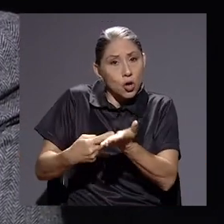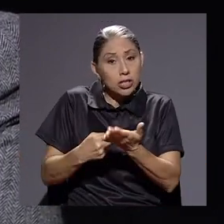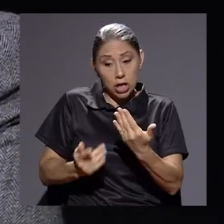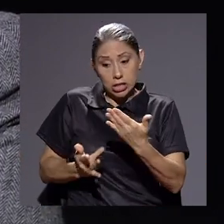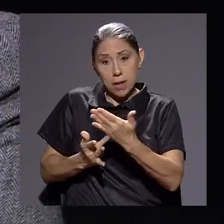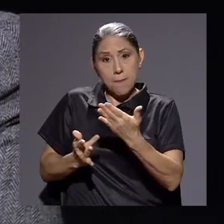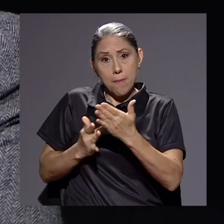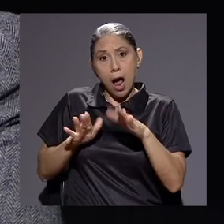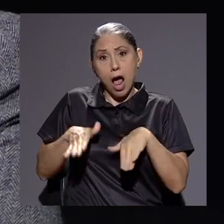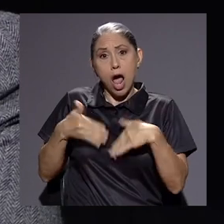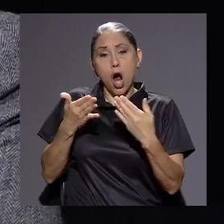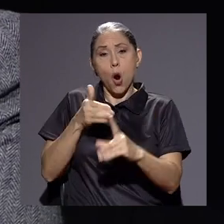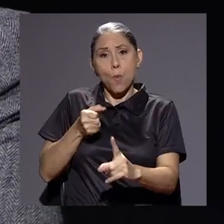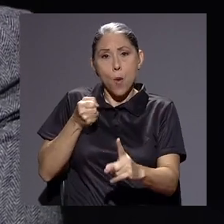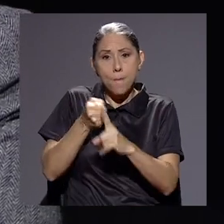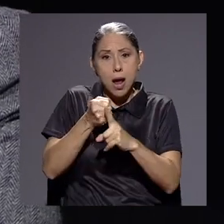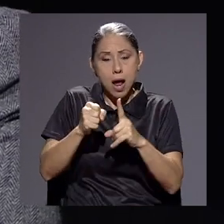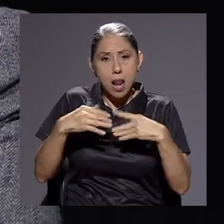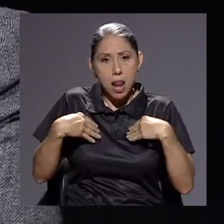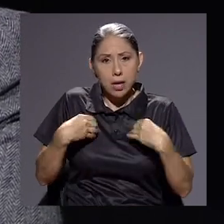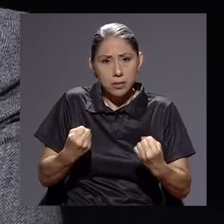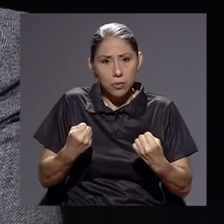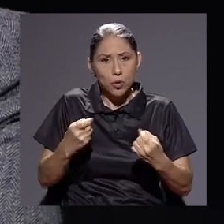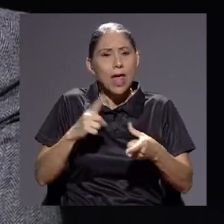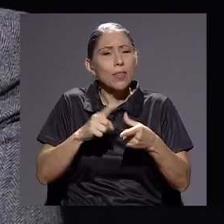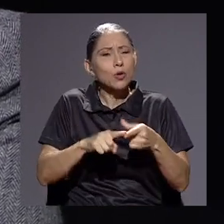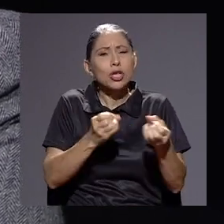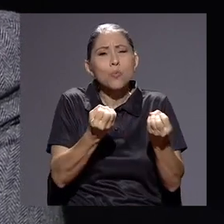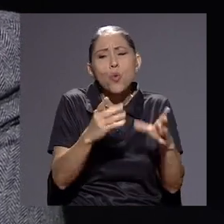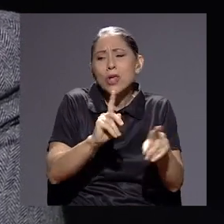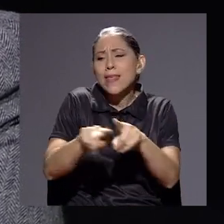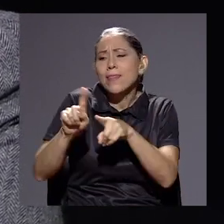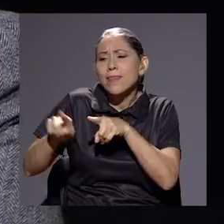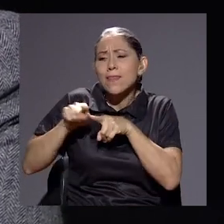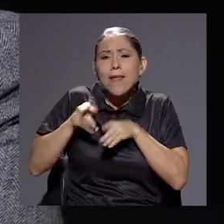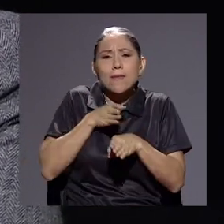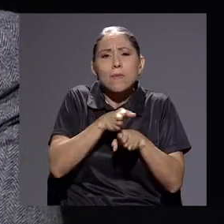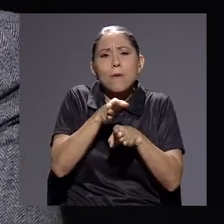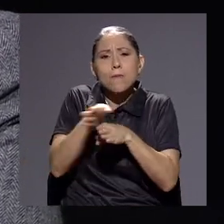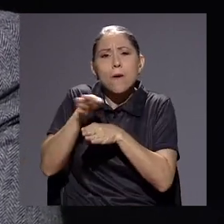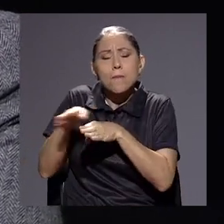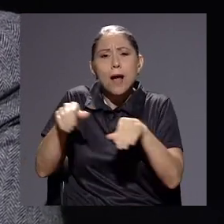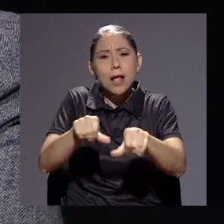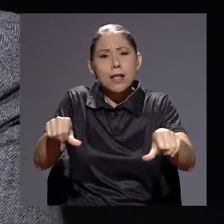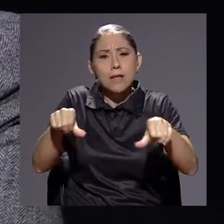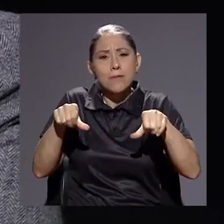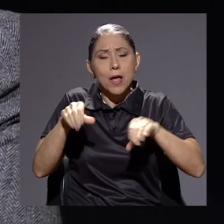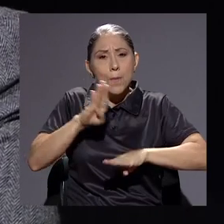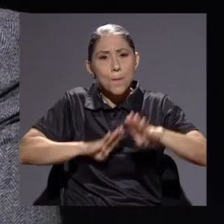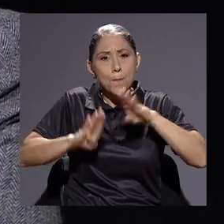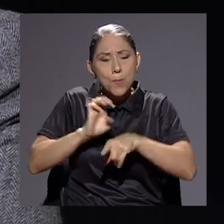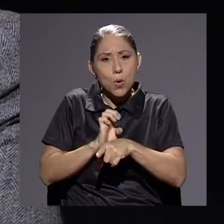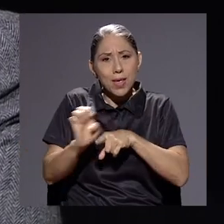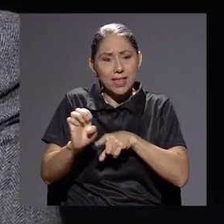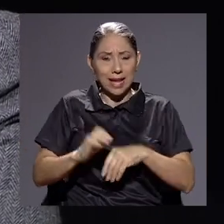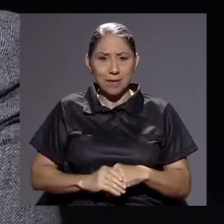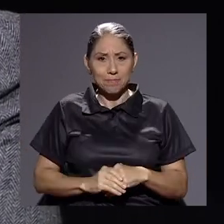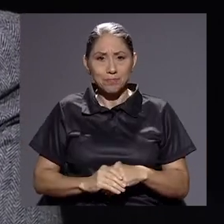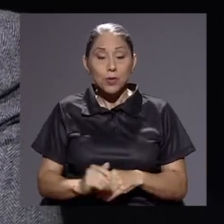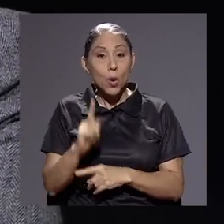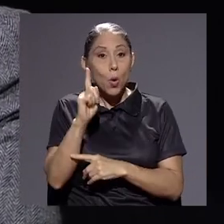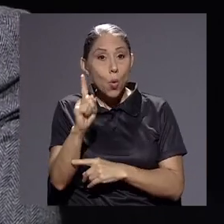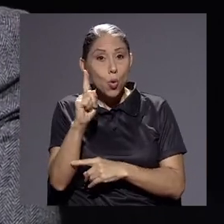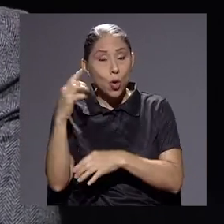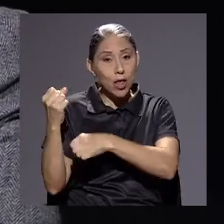el impacto de la tecnología en la salud. Entonces es muy interdisciplinaria la bioética. La definición que da uno de